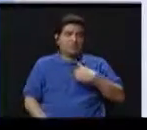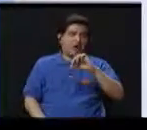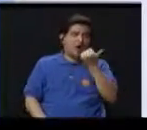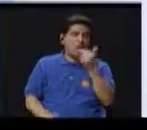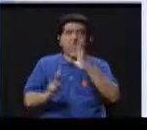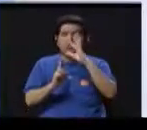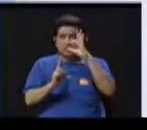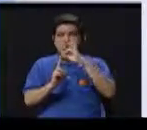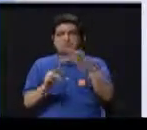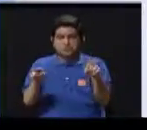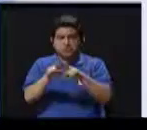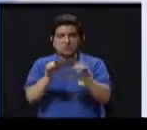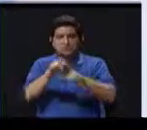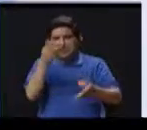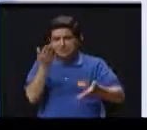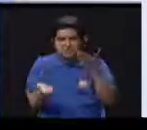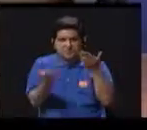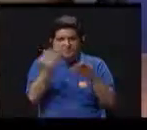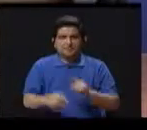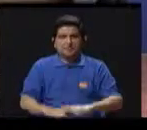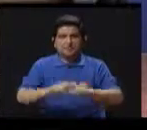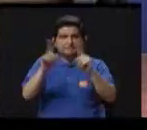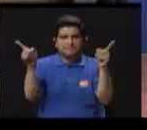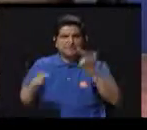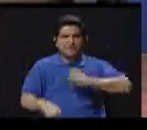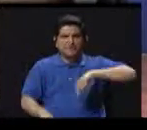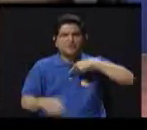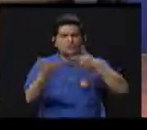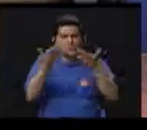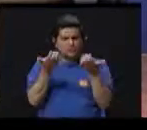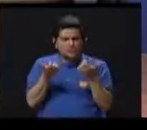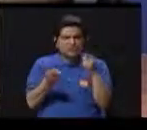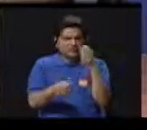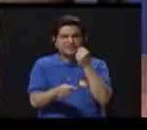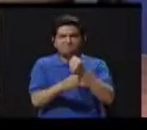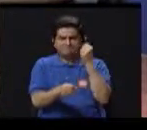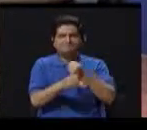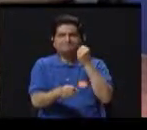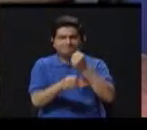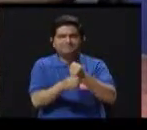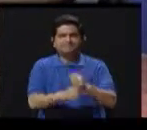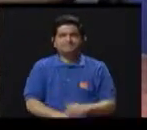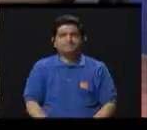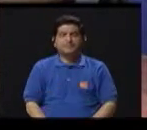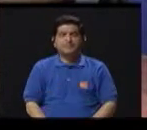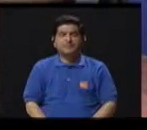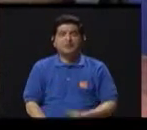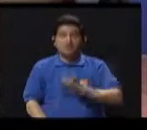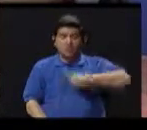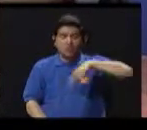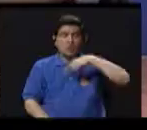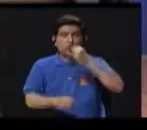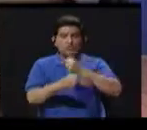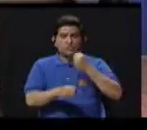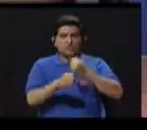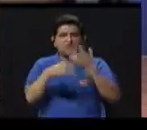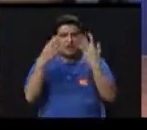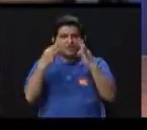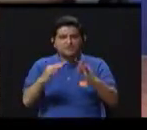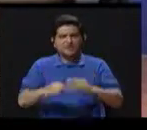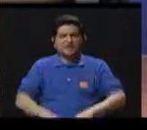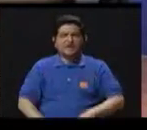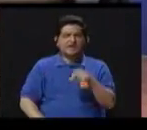uh-huh. bueno, habían otras opciones también por si acaso, digamos, pero nosotros sí queríamos trabajar con ellos, entonces sí hicimos un trabajo también como